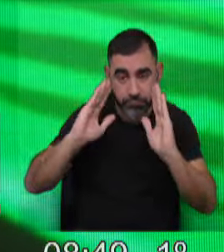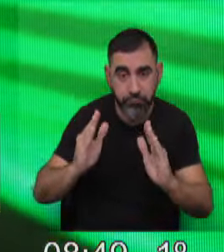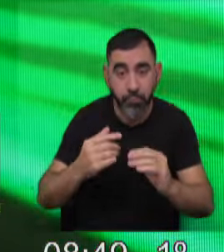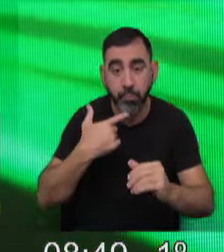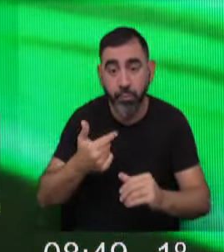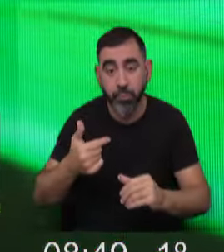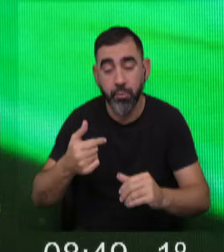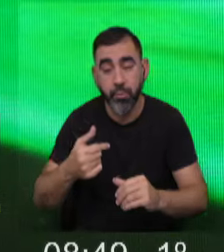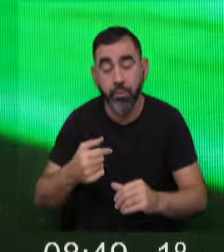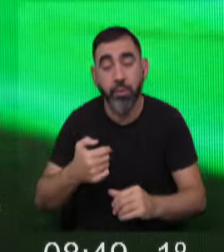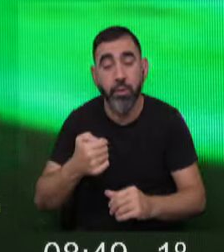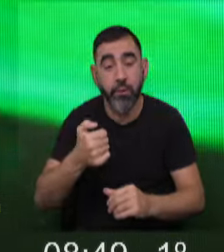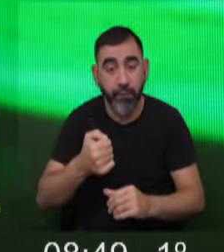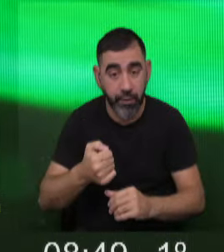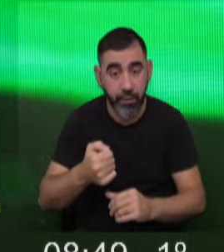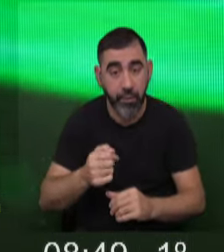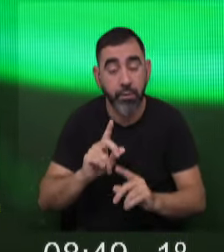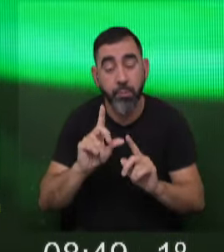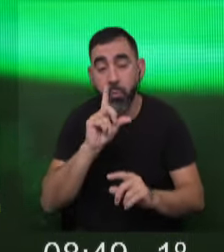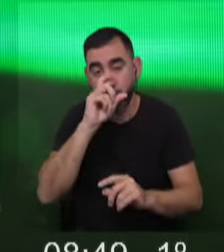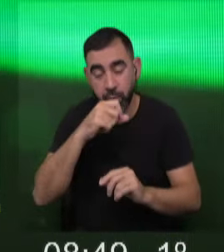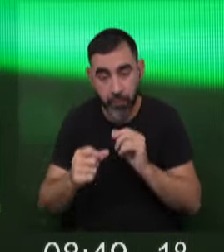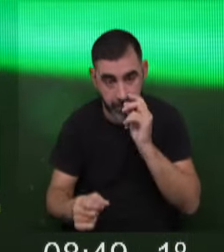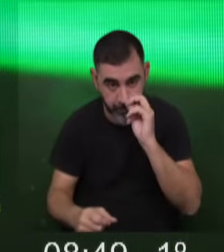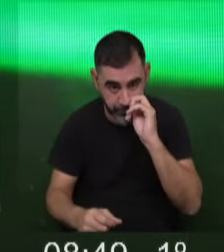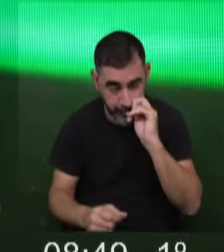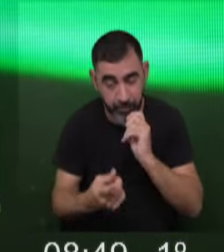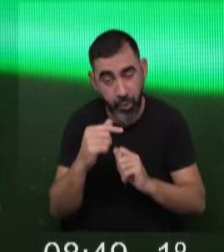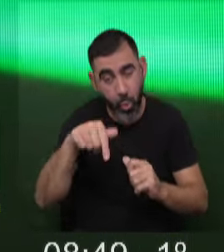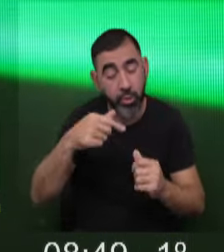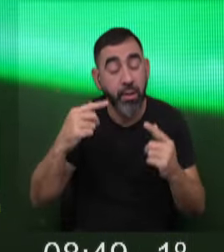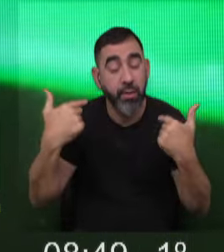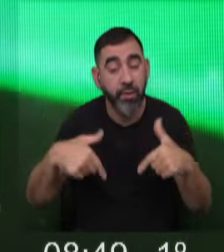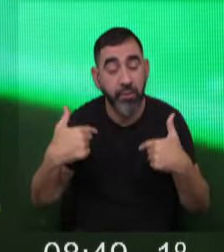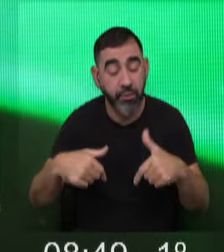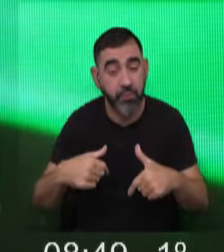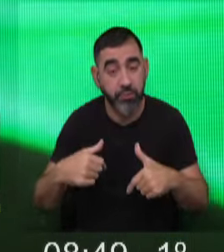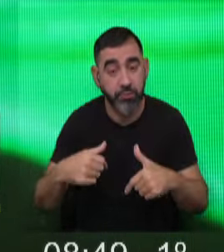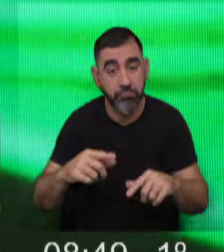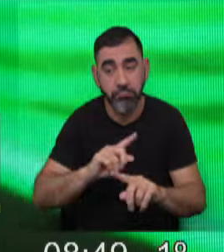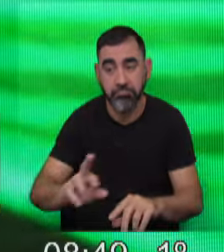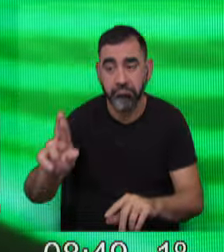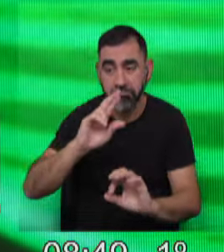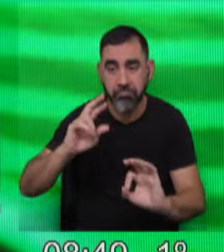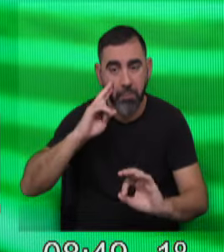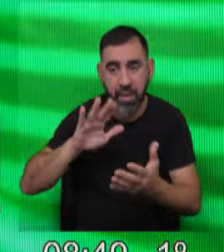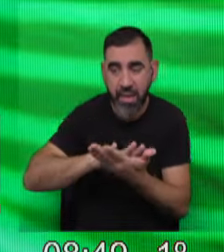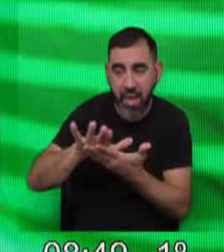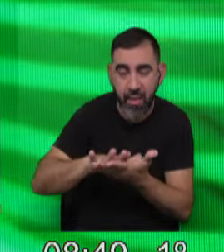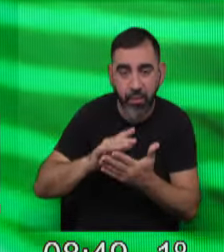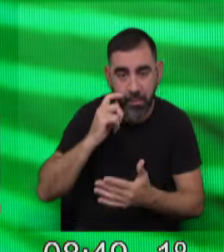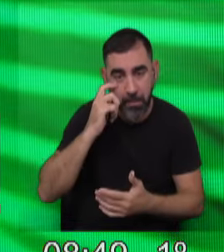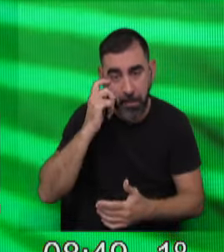en el caso de Rivera, por ejemplo, o como en el caso también capaz de Montevideo, pero después hay otras que incluso pasó que no nos llegaron a responder, ¿no? Que capaz